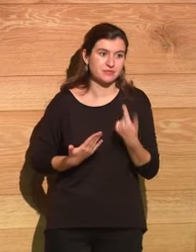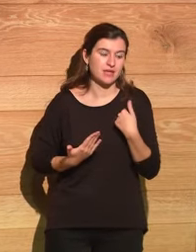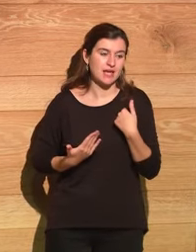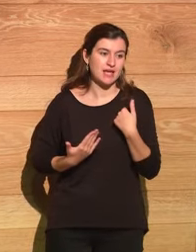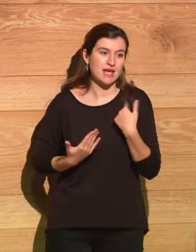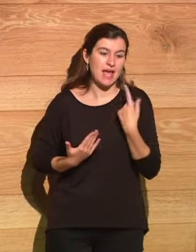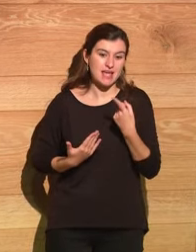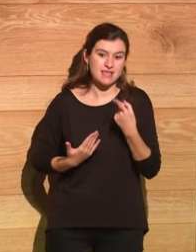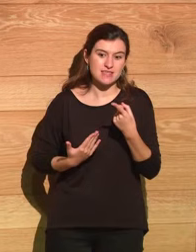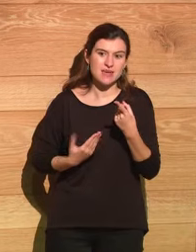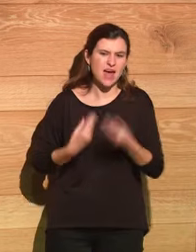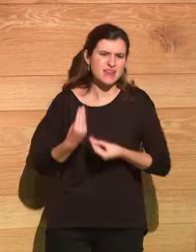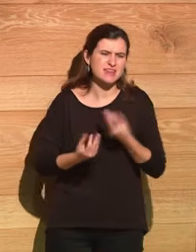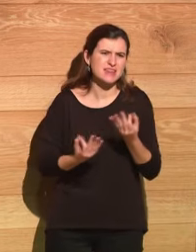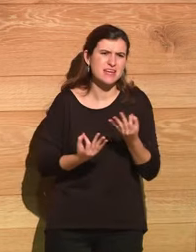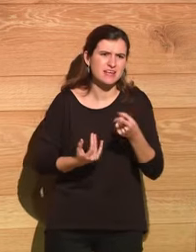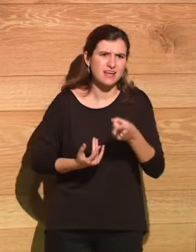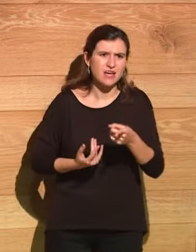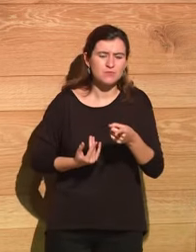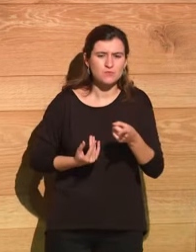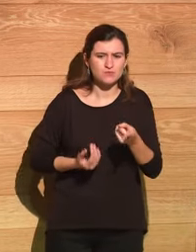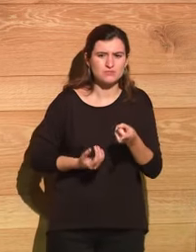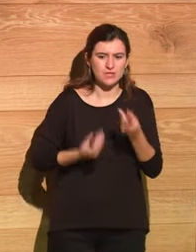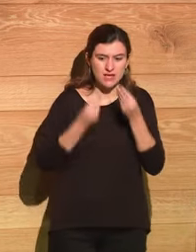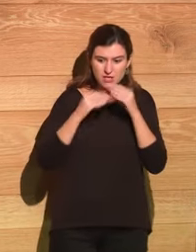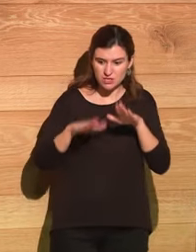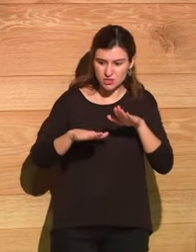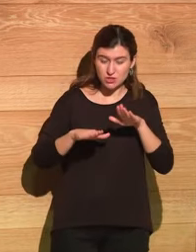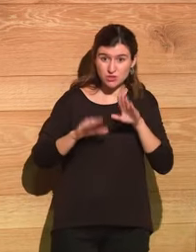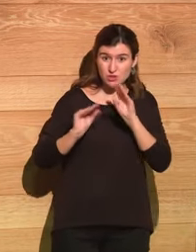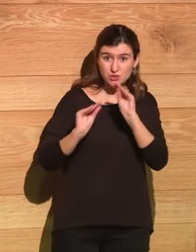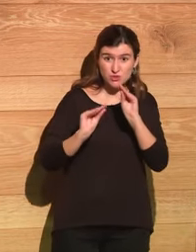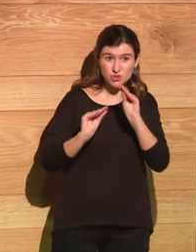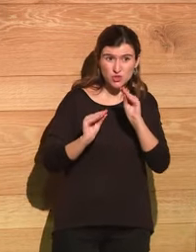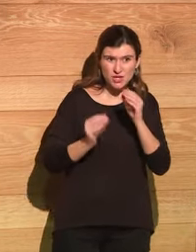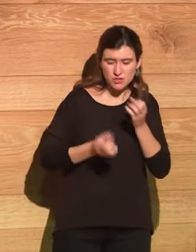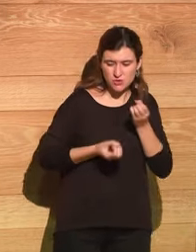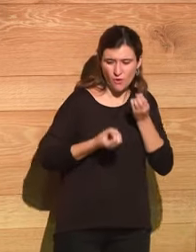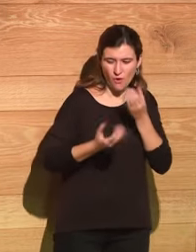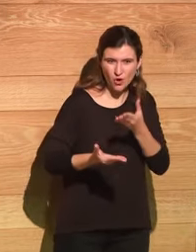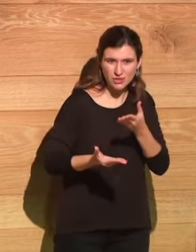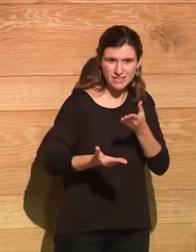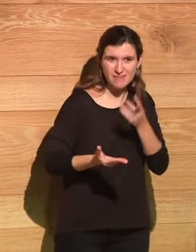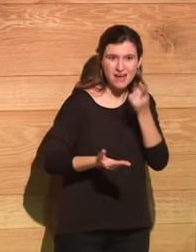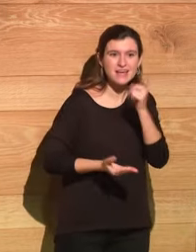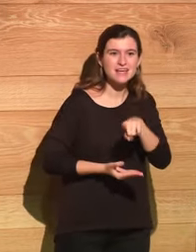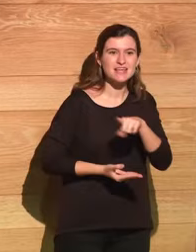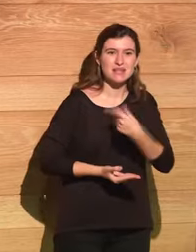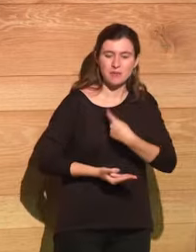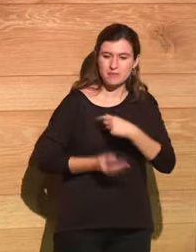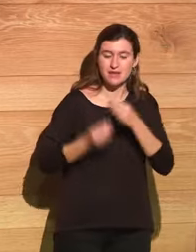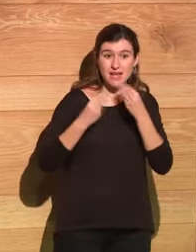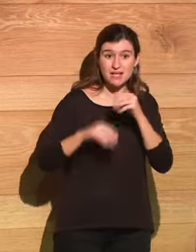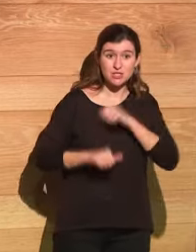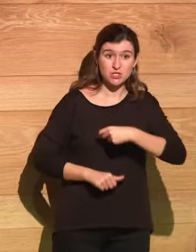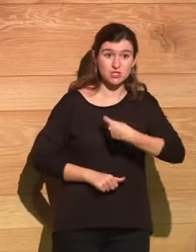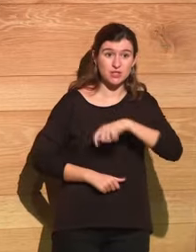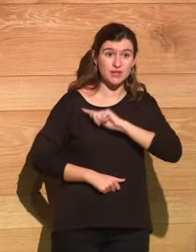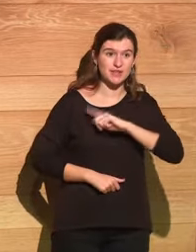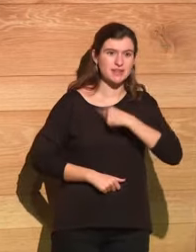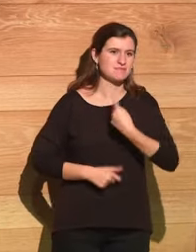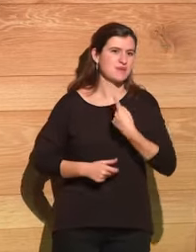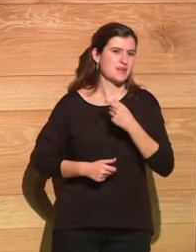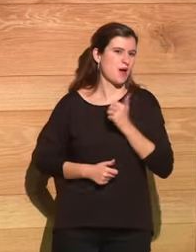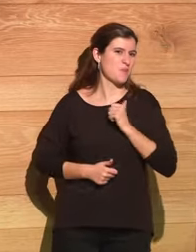Contando su historia, contando el interior de su historia, quería contar la historia de España. O quería contar no la historia de España en un